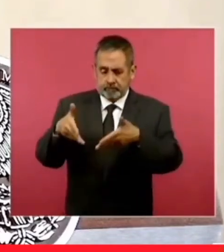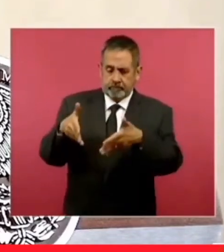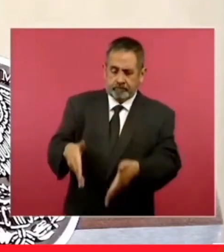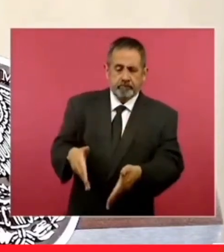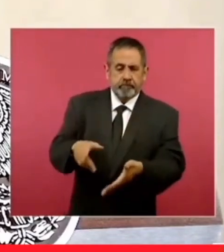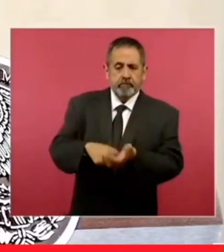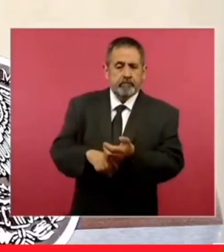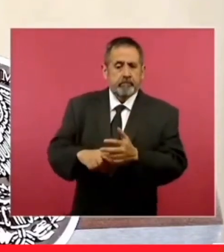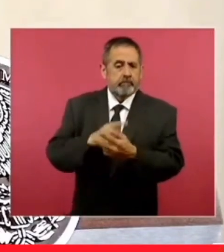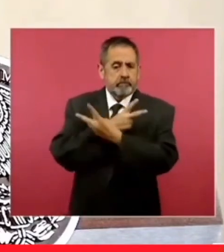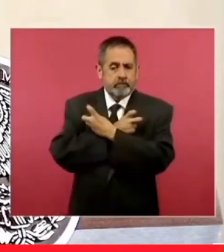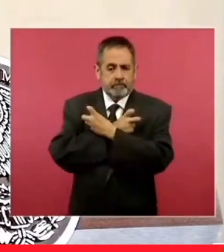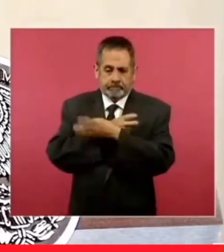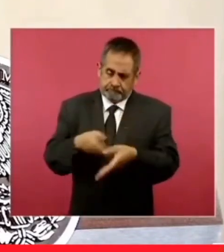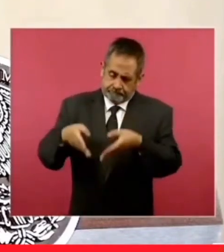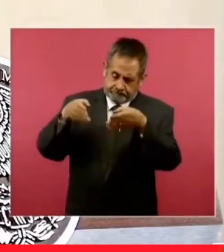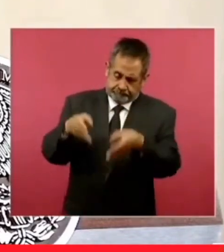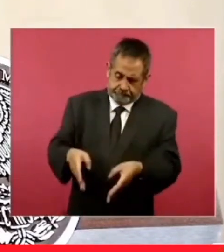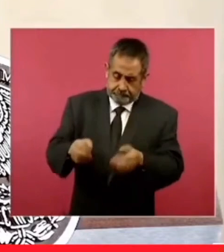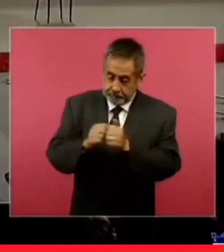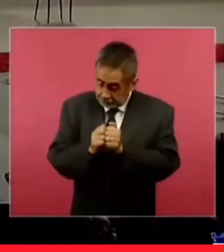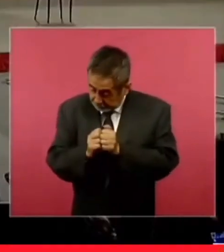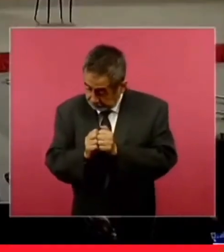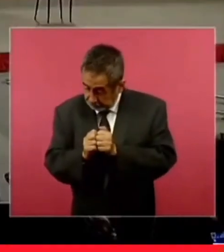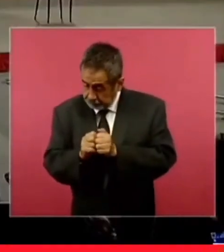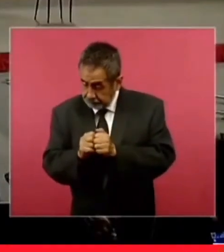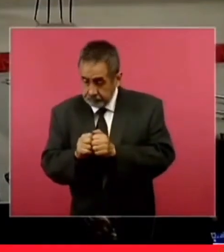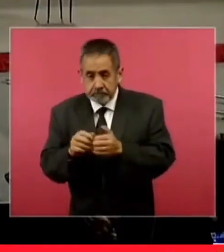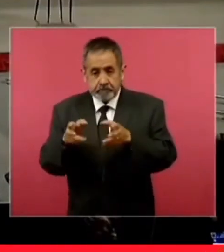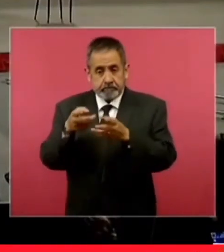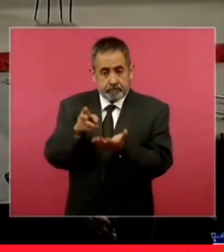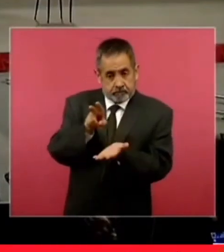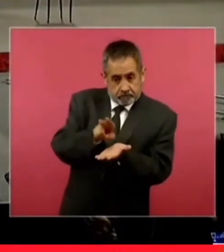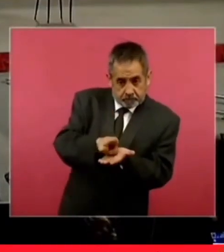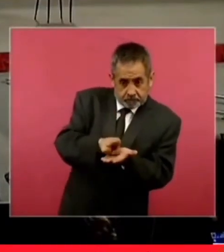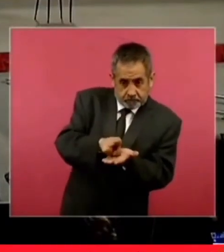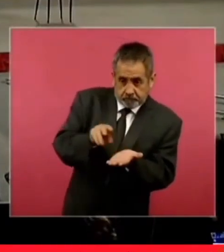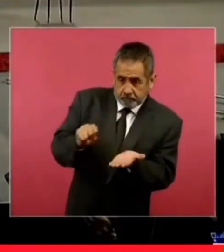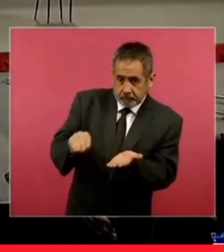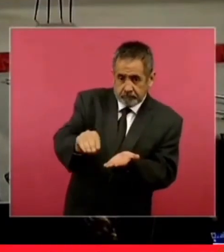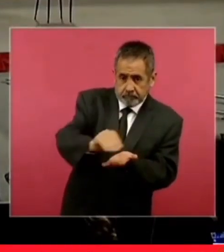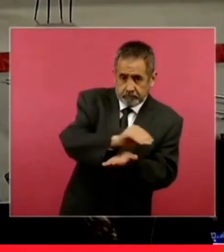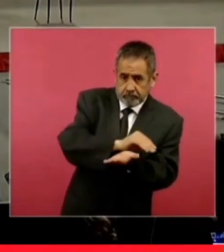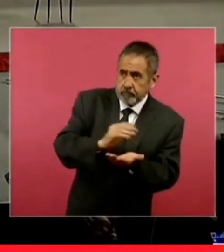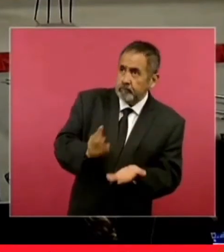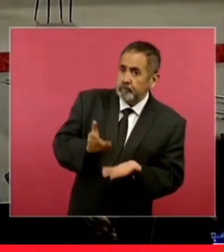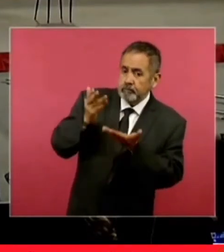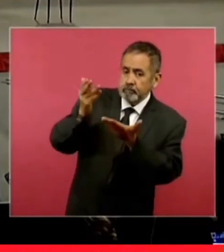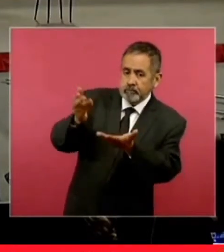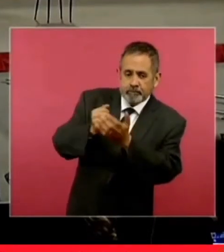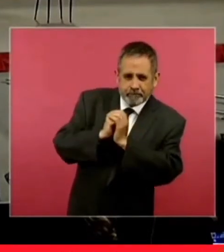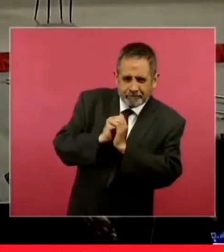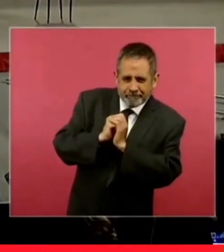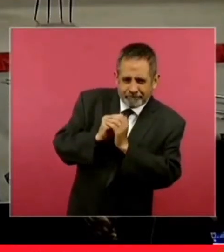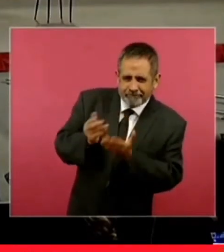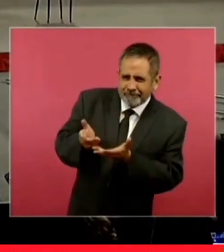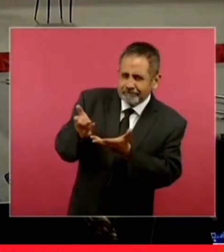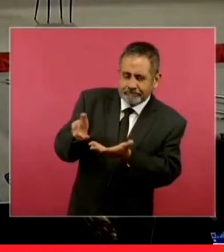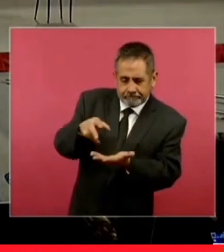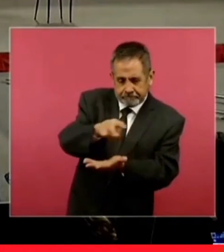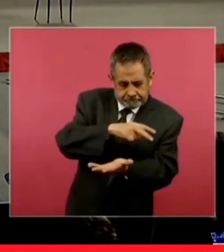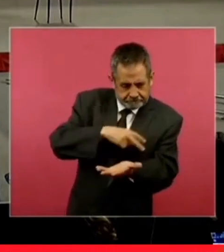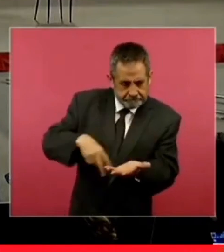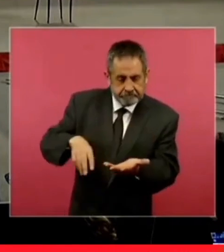enterramientos humanos, muchos de ellos con ofrendas asociadas, y en lo que respecta a rasgos naturales asociados a la presencia